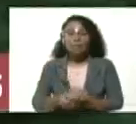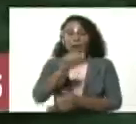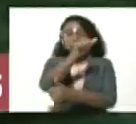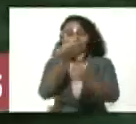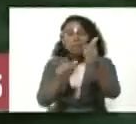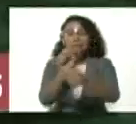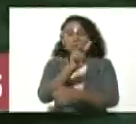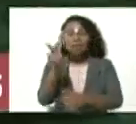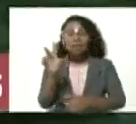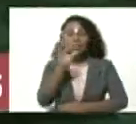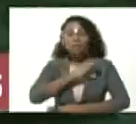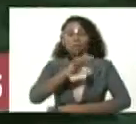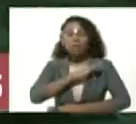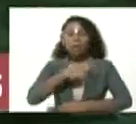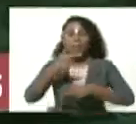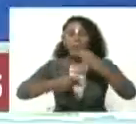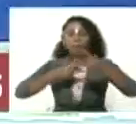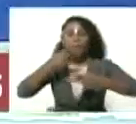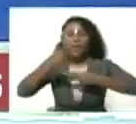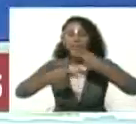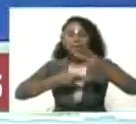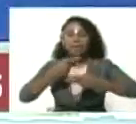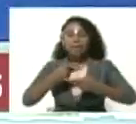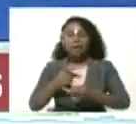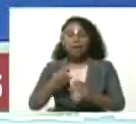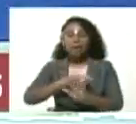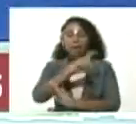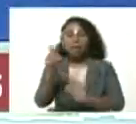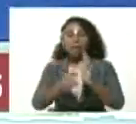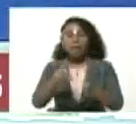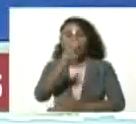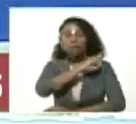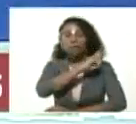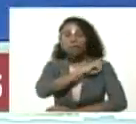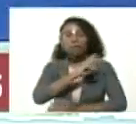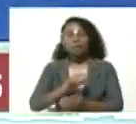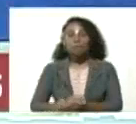vicepresidente de Soberanía Política, general en jefe,